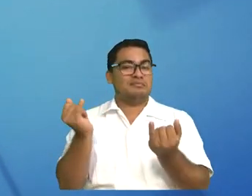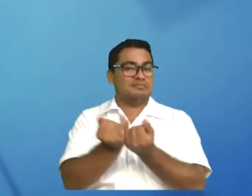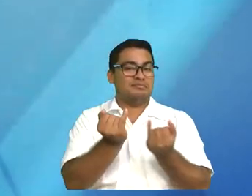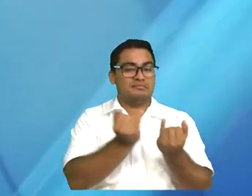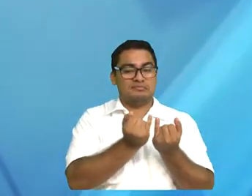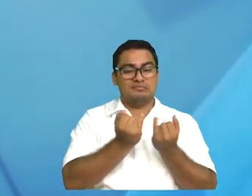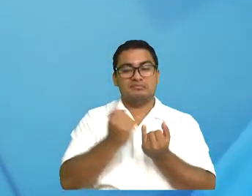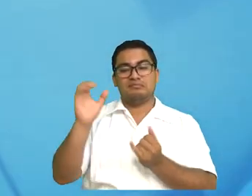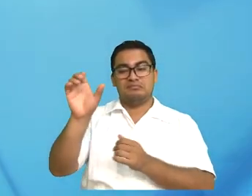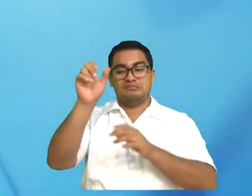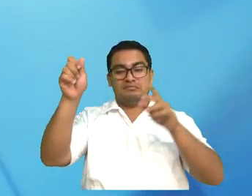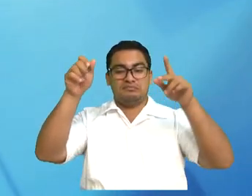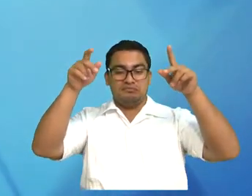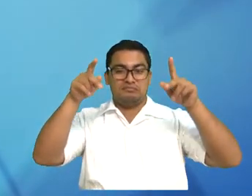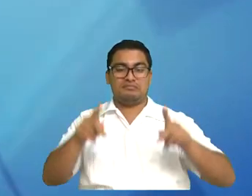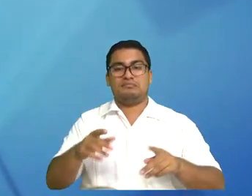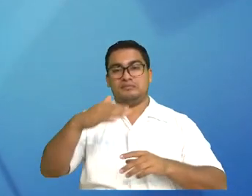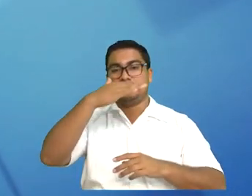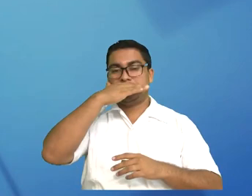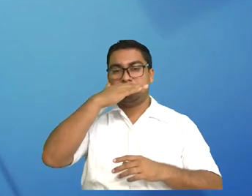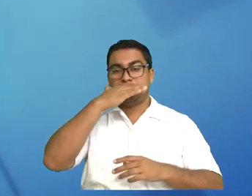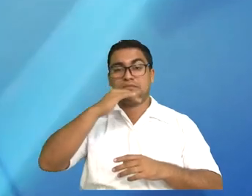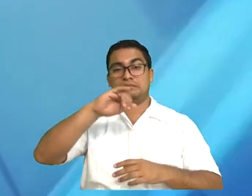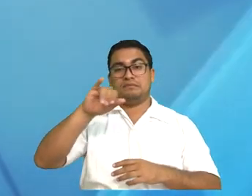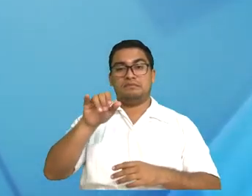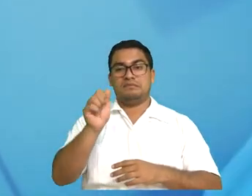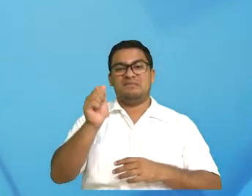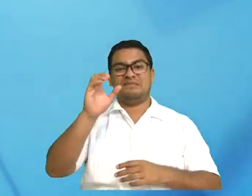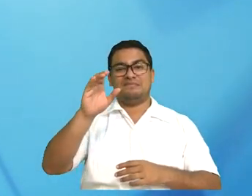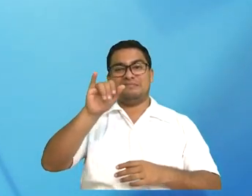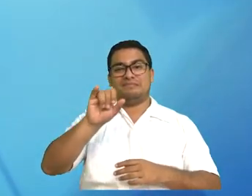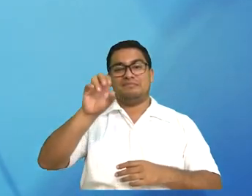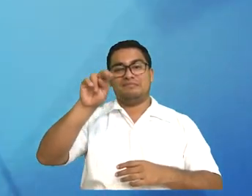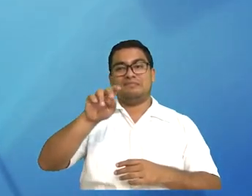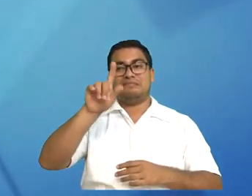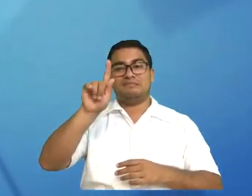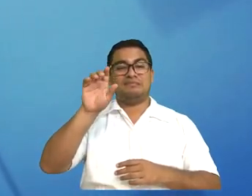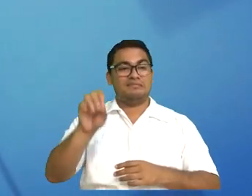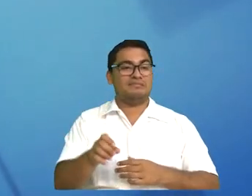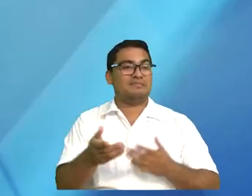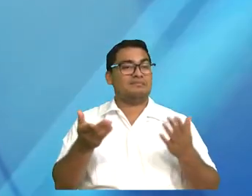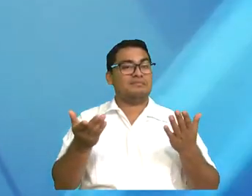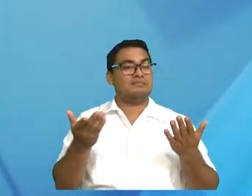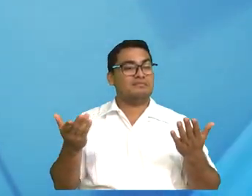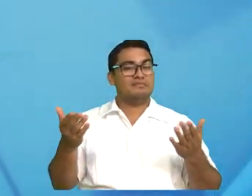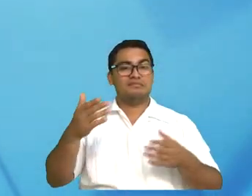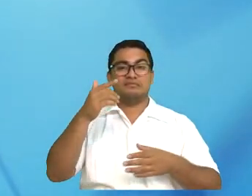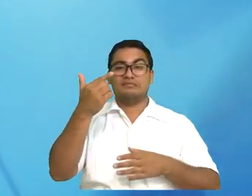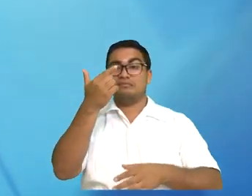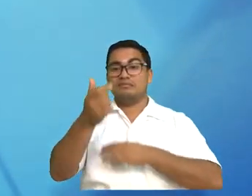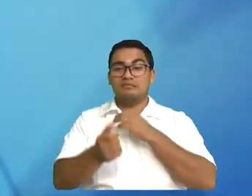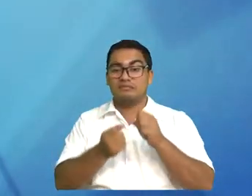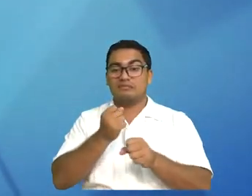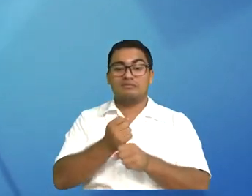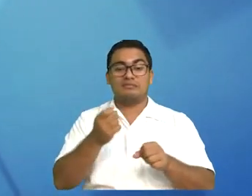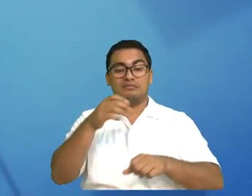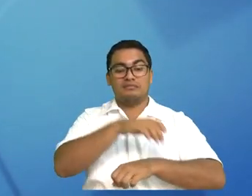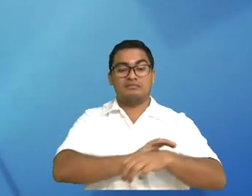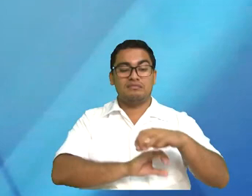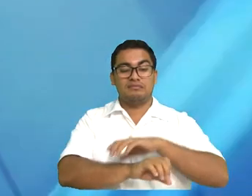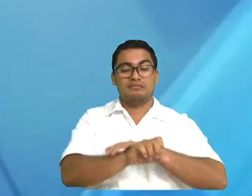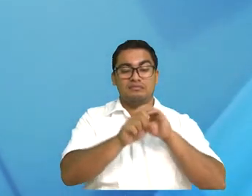sandinistas, Jacinto sufrió tortura, persecución, más de 7 años de cárcel bajo